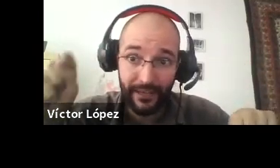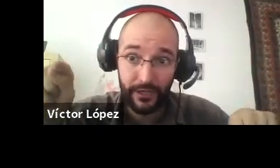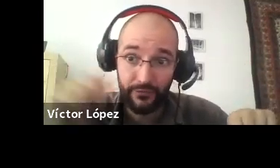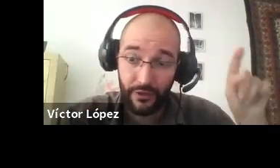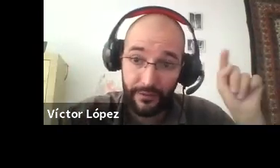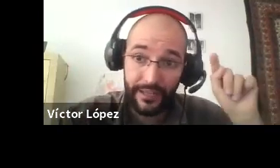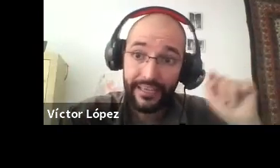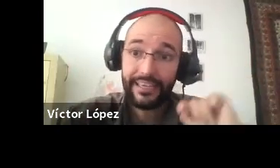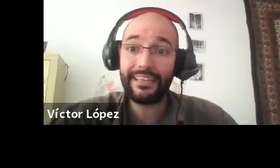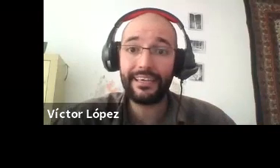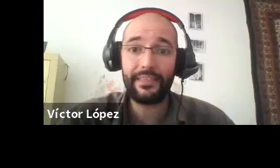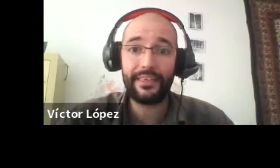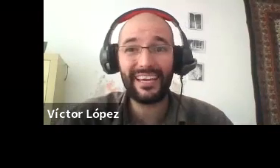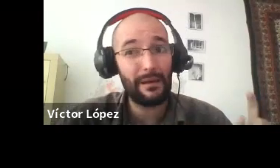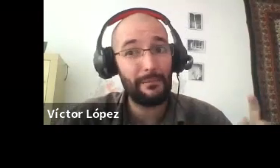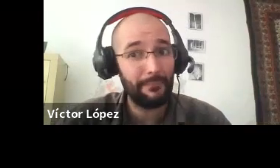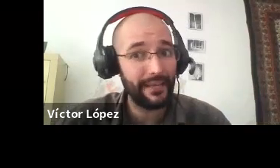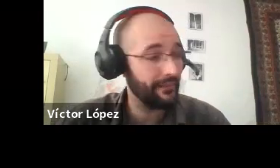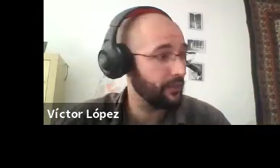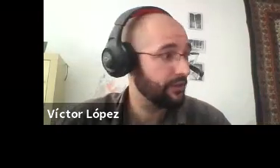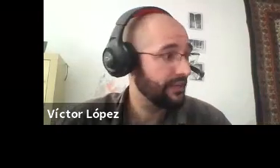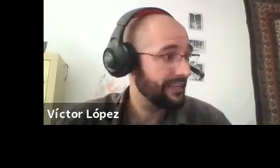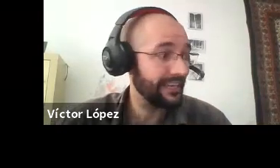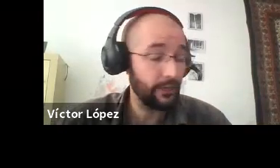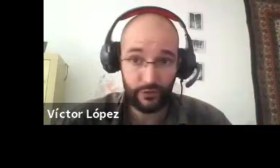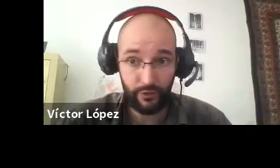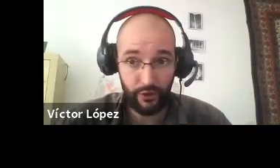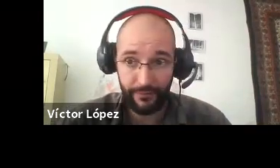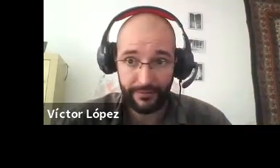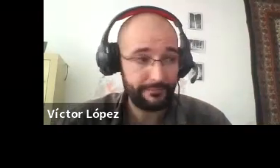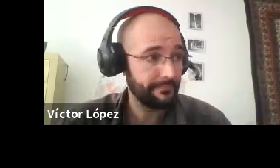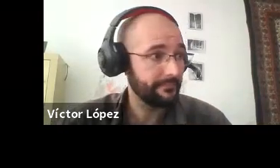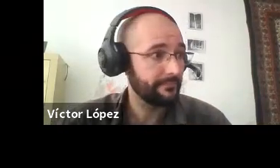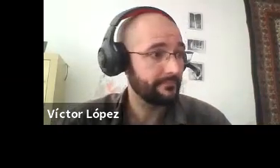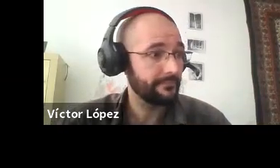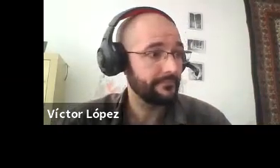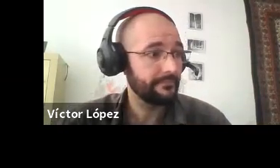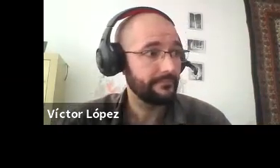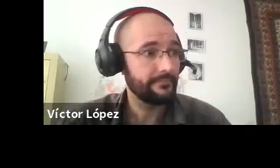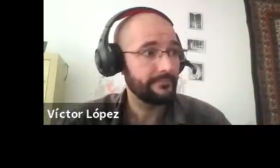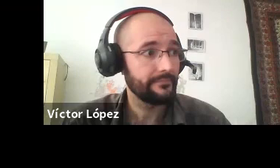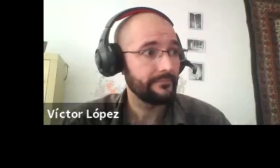buena aplicación y les funcionaba y gente que decía que era una mala aplicación y que no les funcionaba.